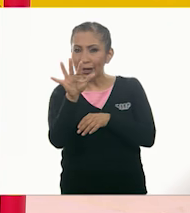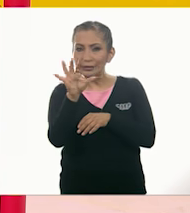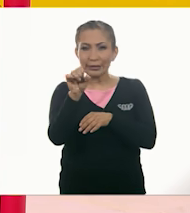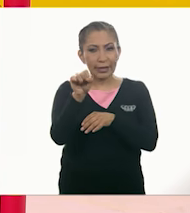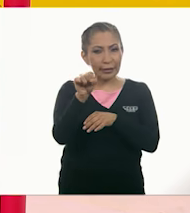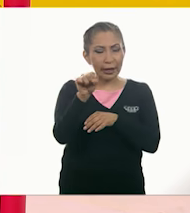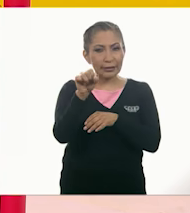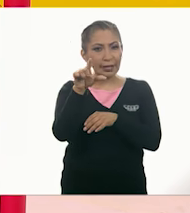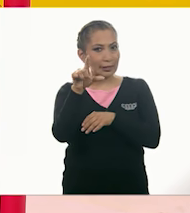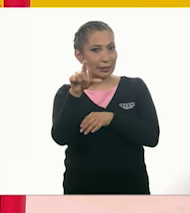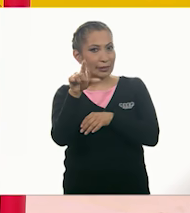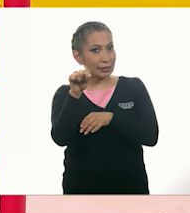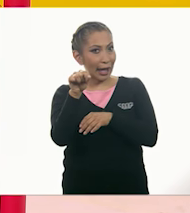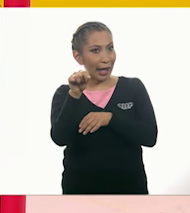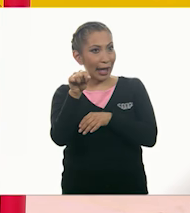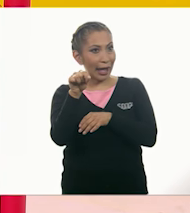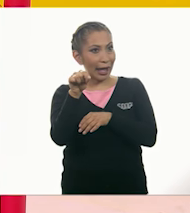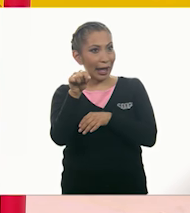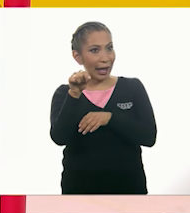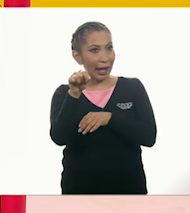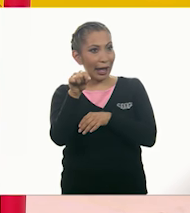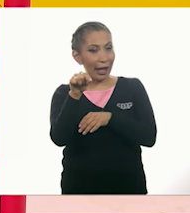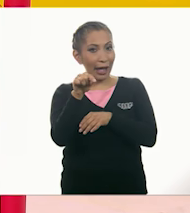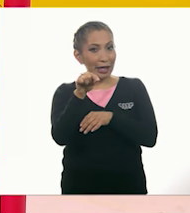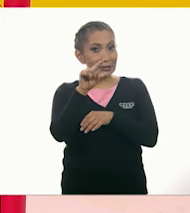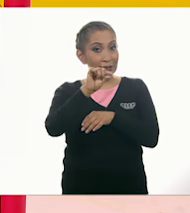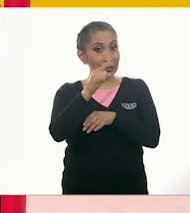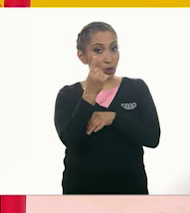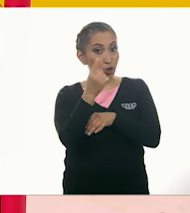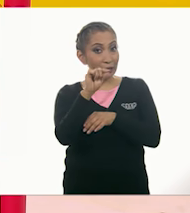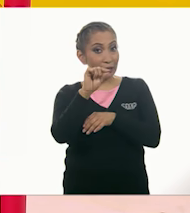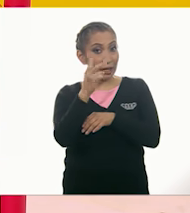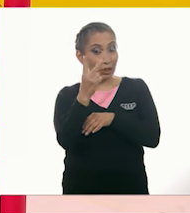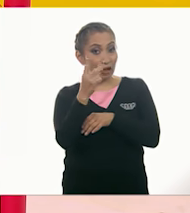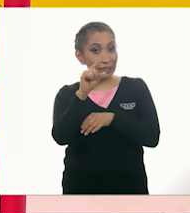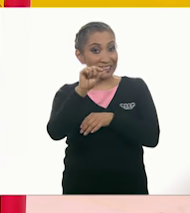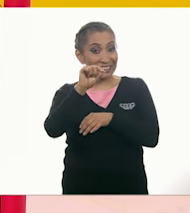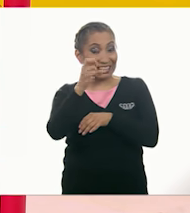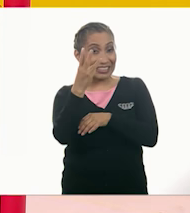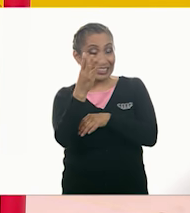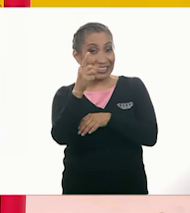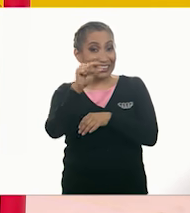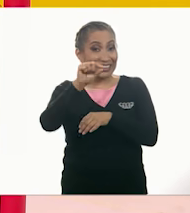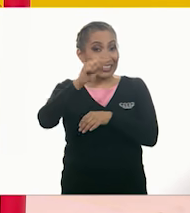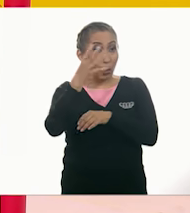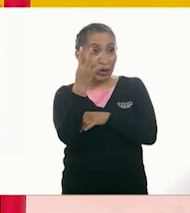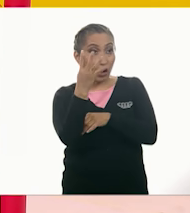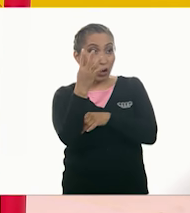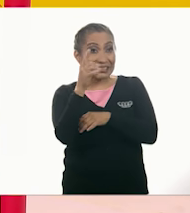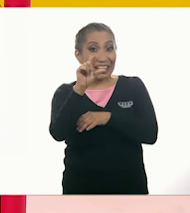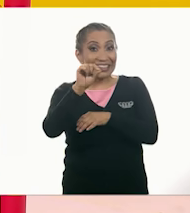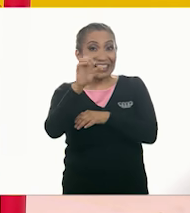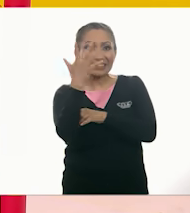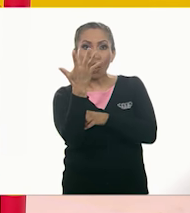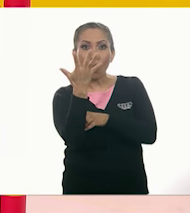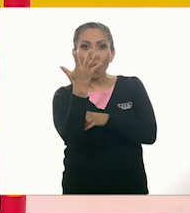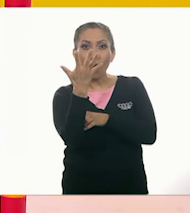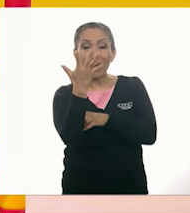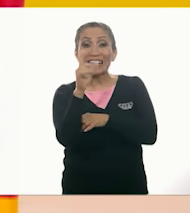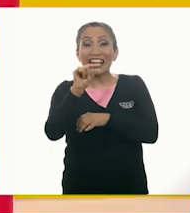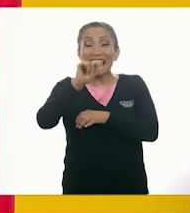50, 60, 70, 71, 72, 73, 74,